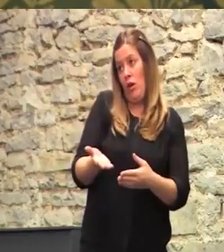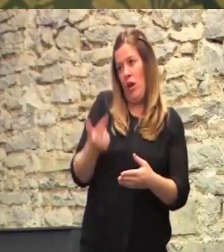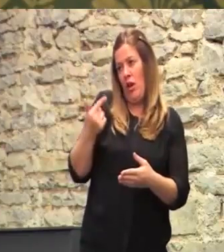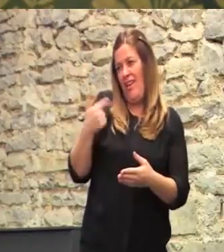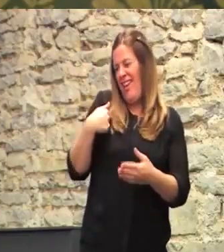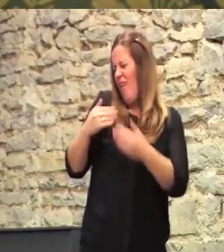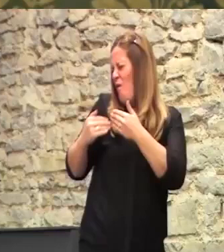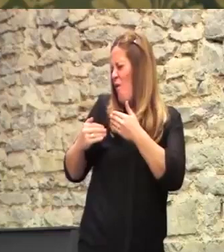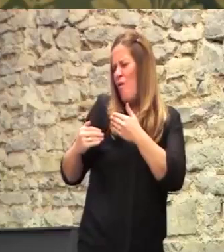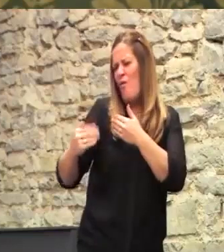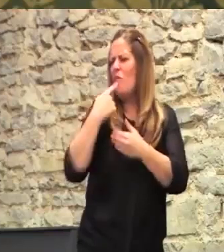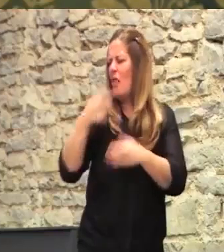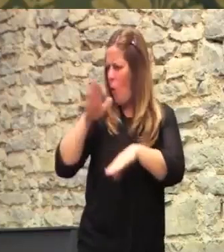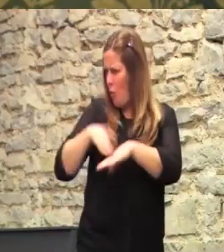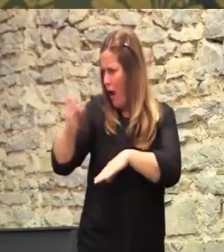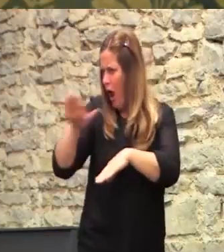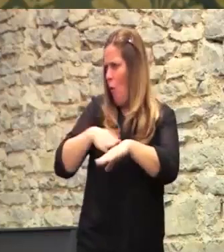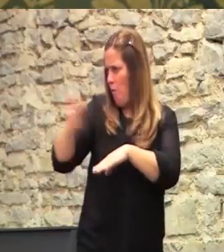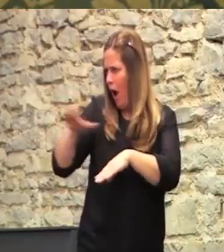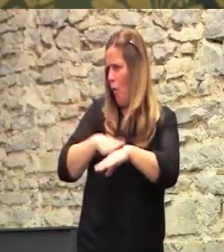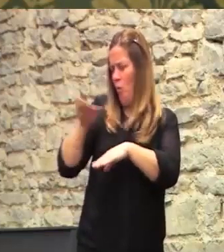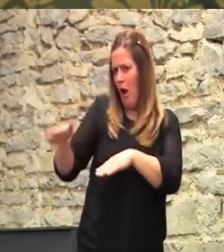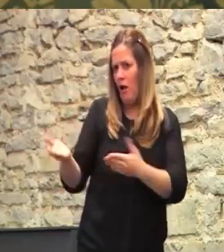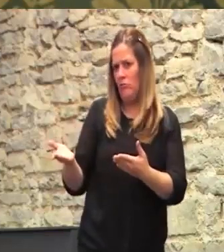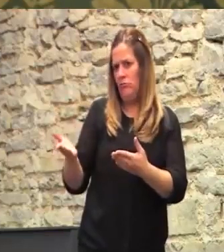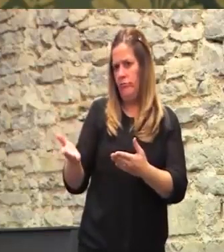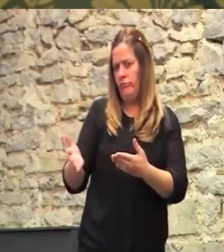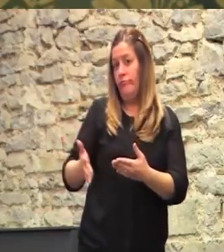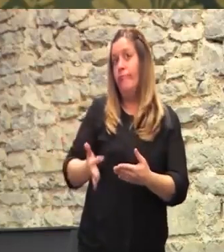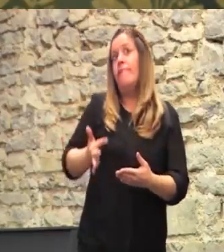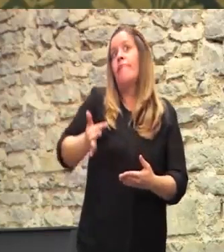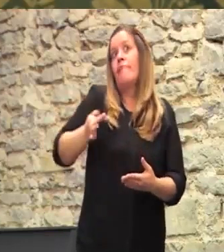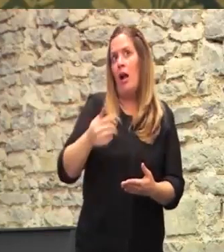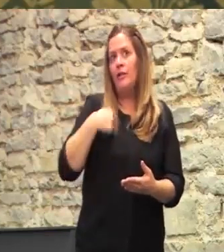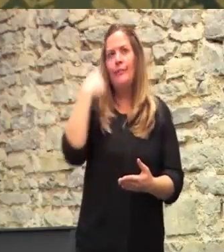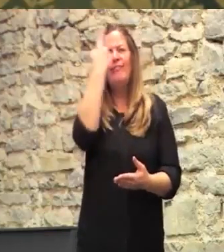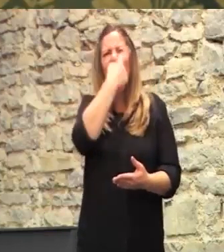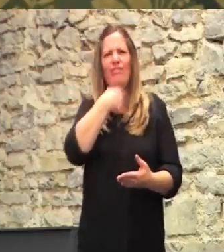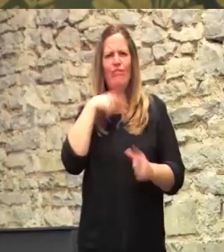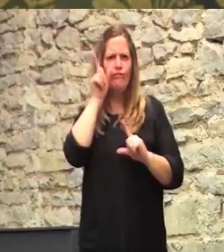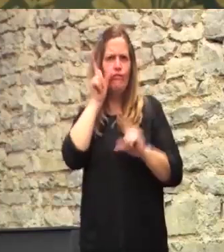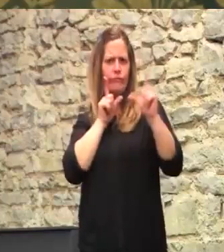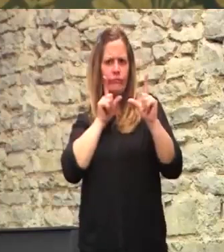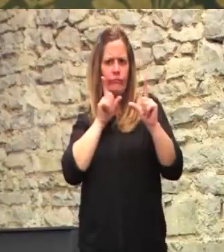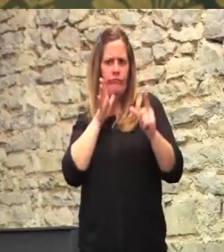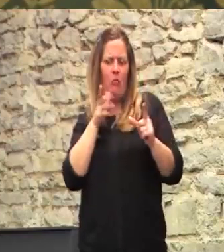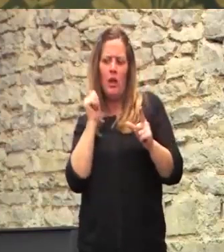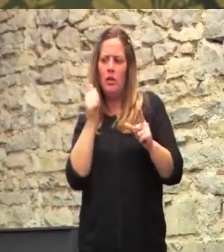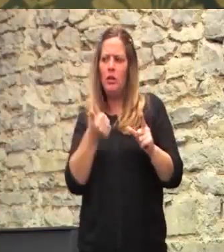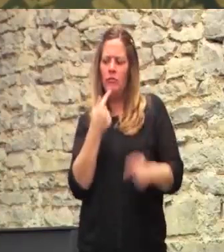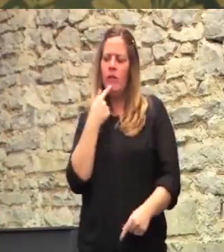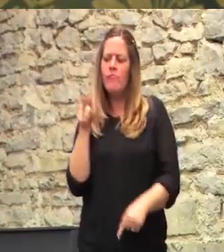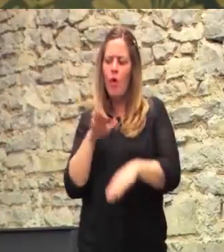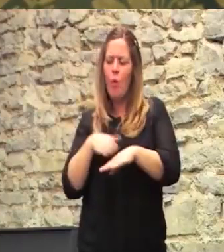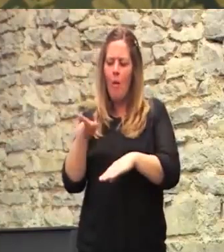reprochando permanentemente además voy a tener una cara siempre desagradable porque voy a estar siempre reprochando y